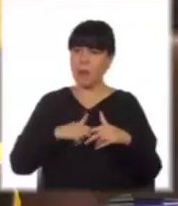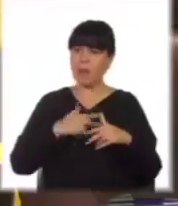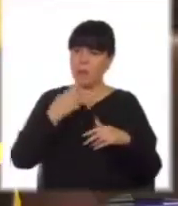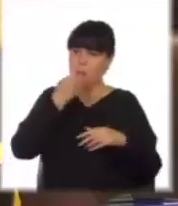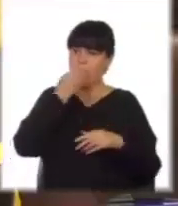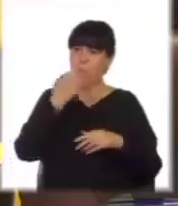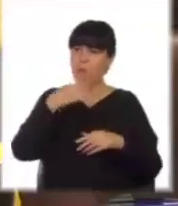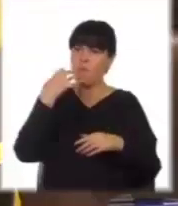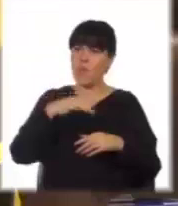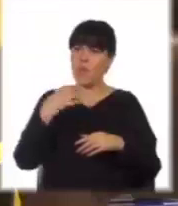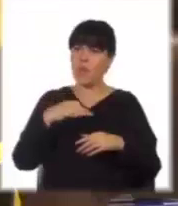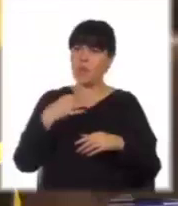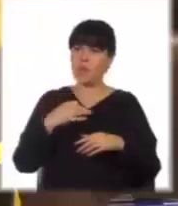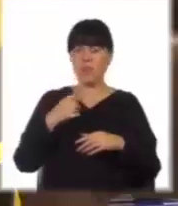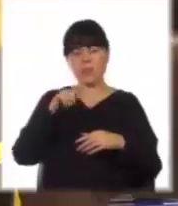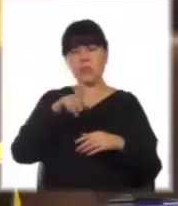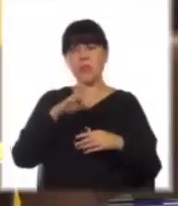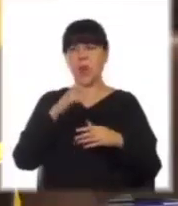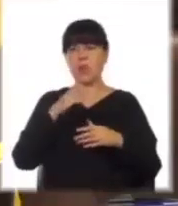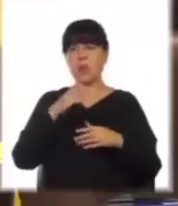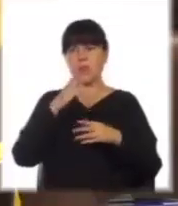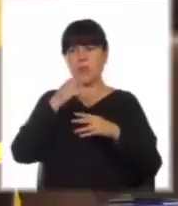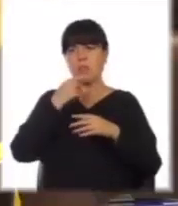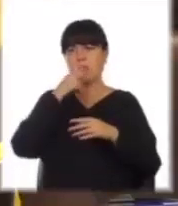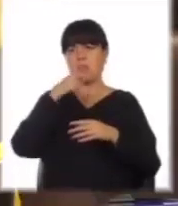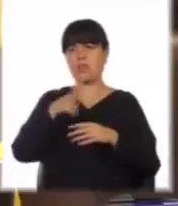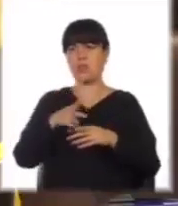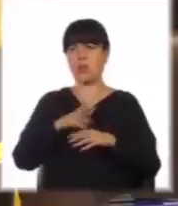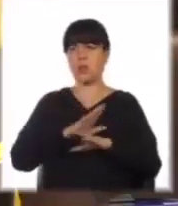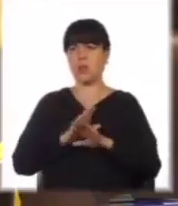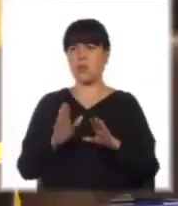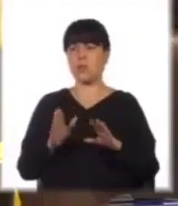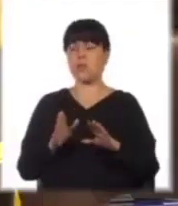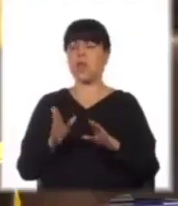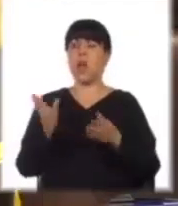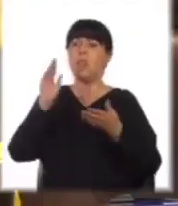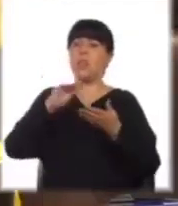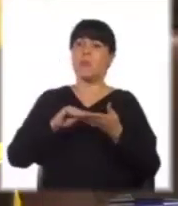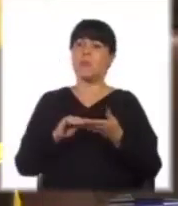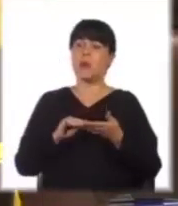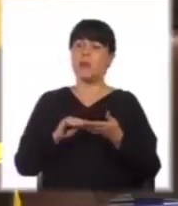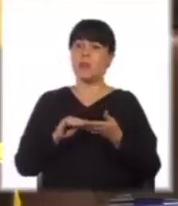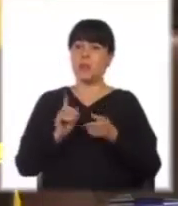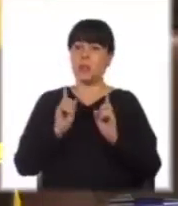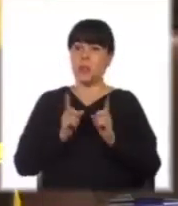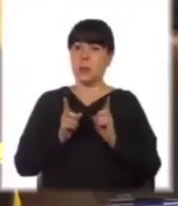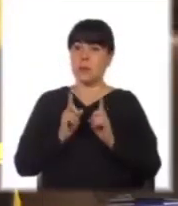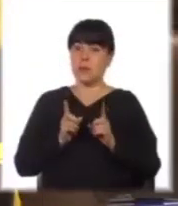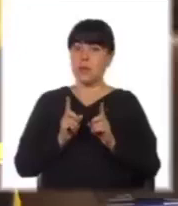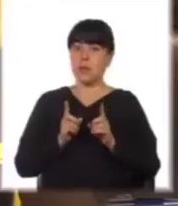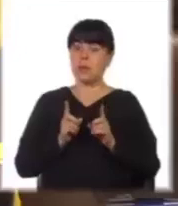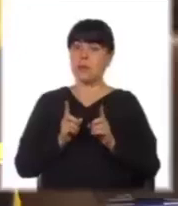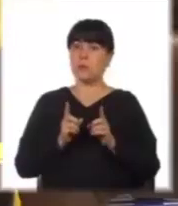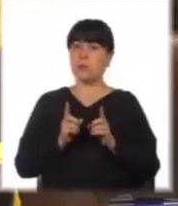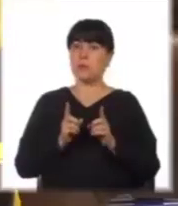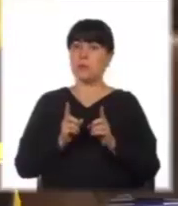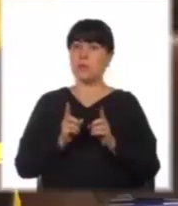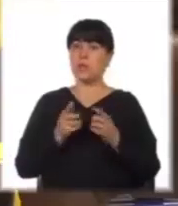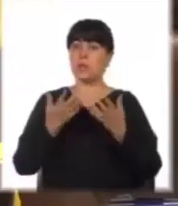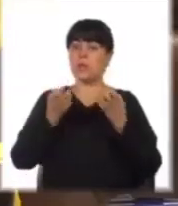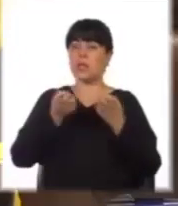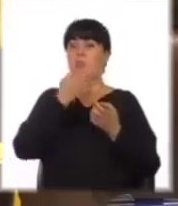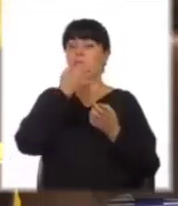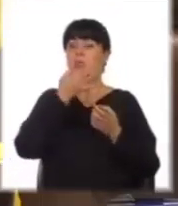bien. Y eso es de destacar. Además, también quiero decir